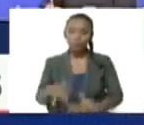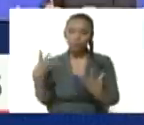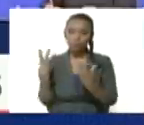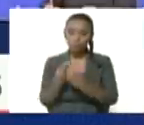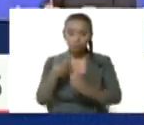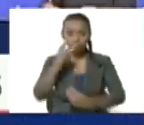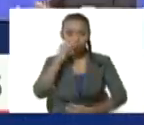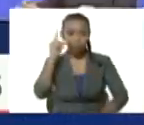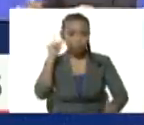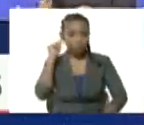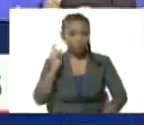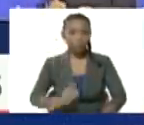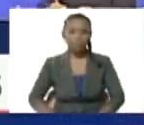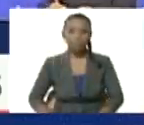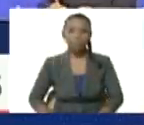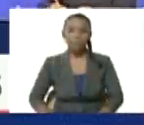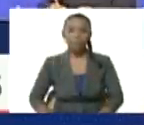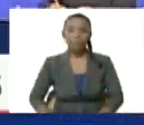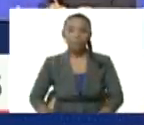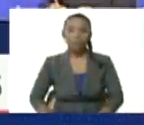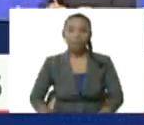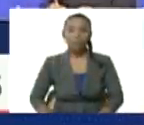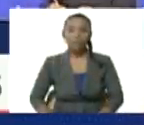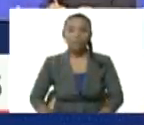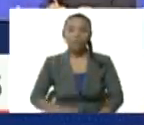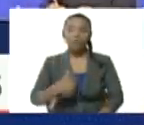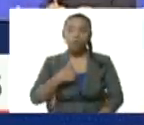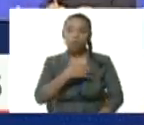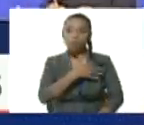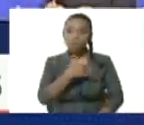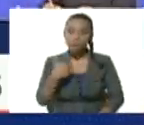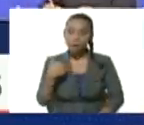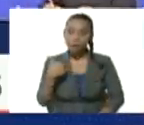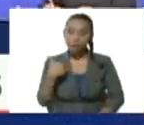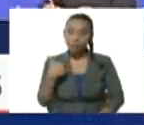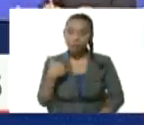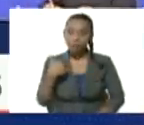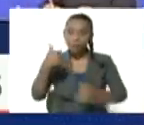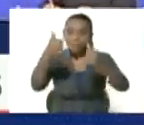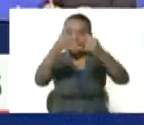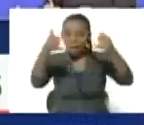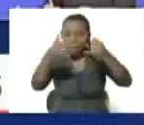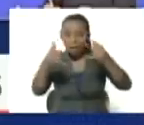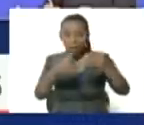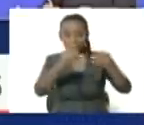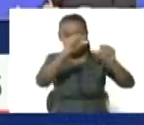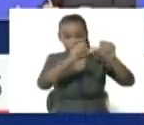compañeras. Yo quiero que alineemos correctamente